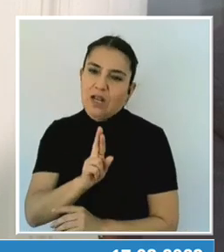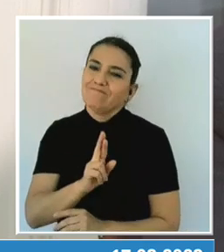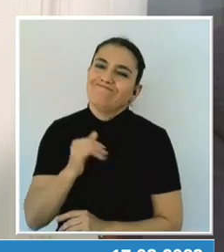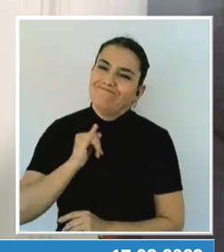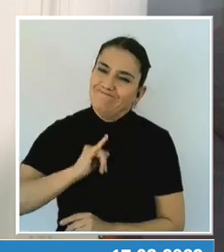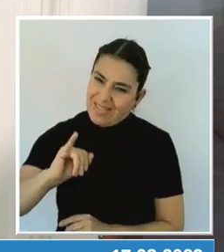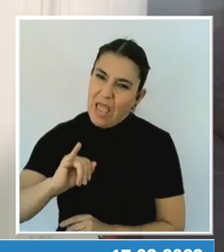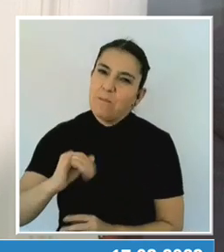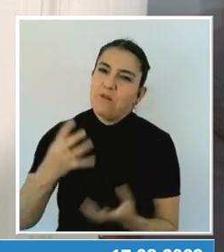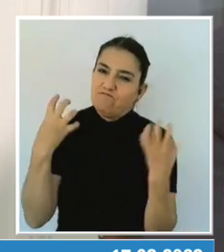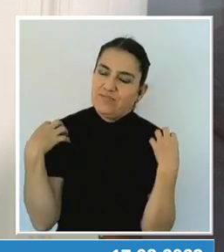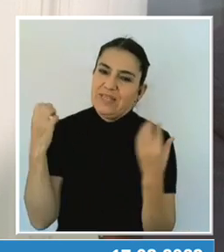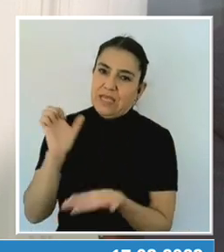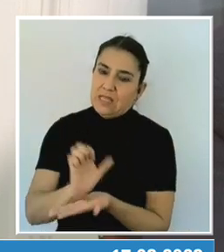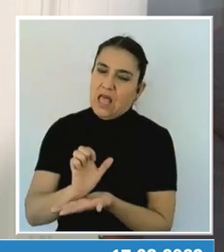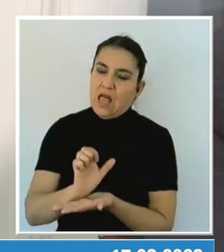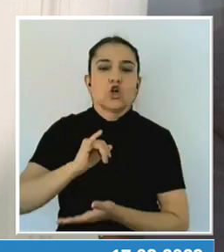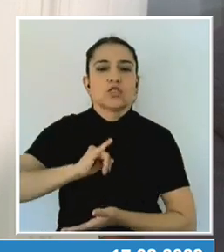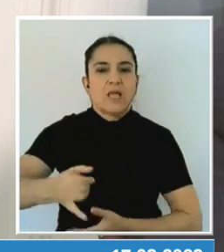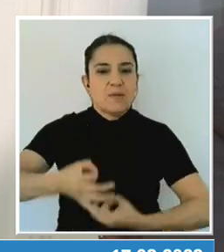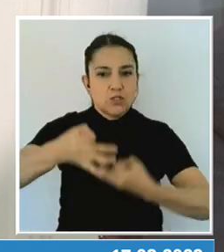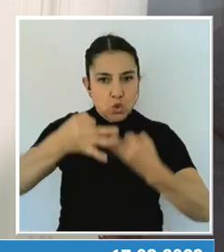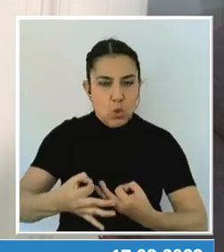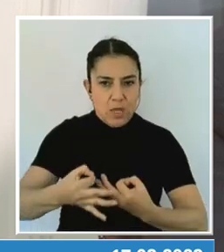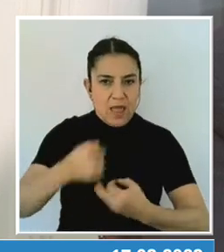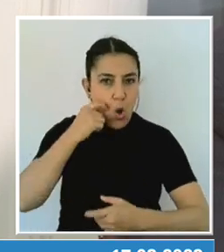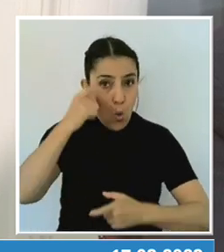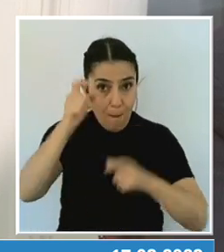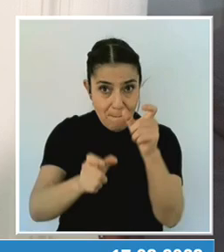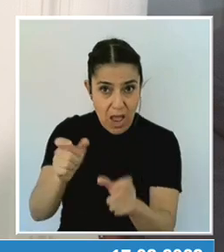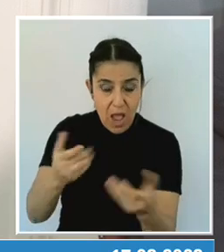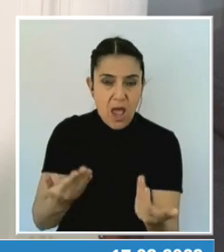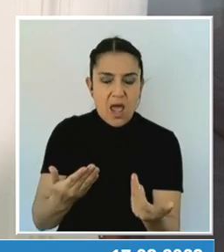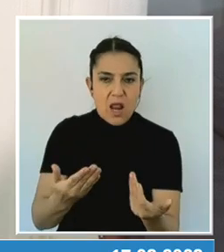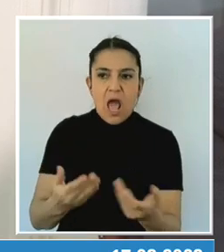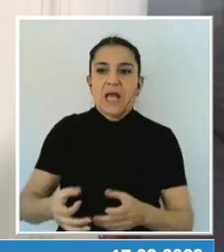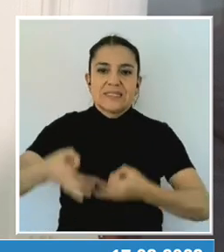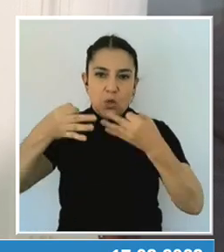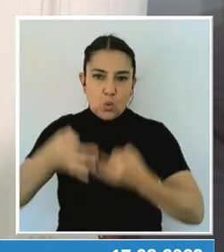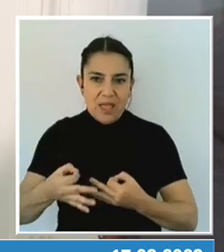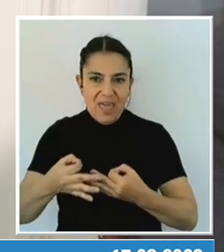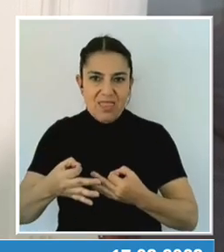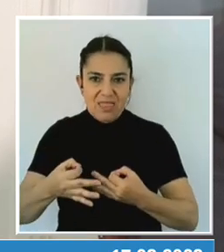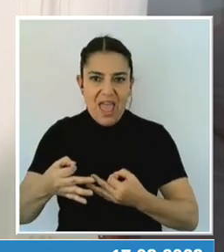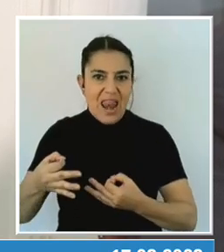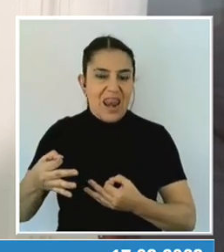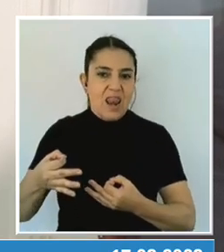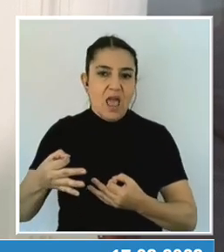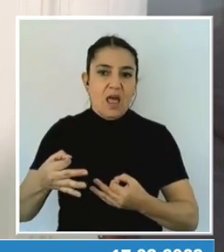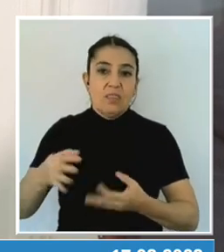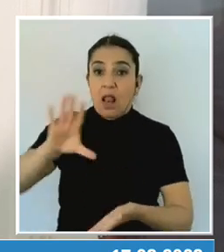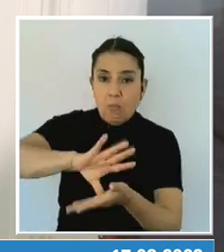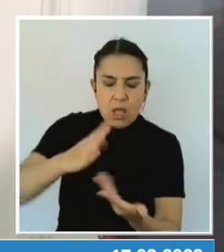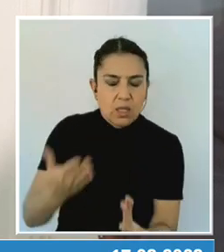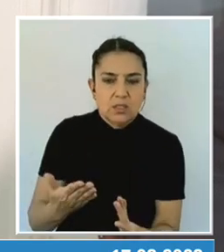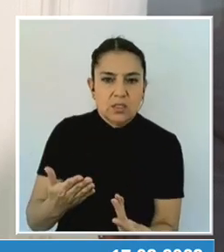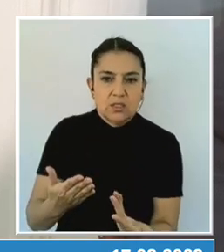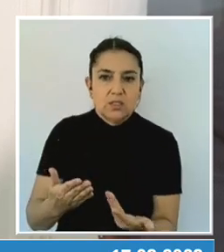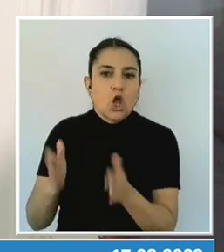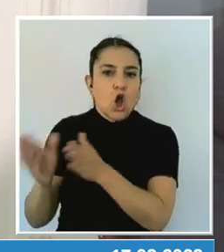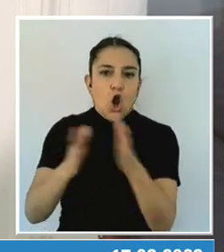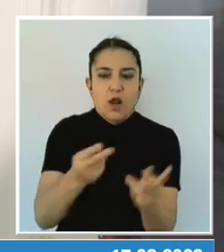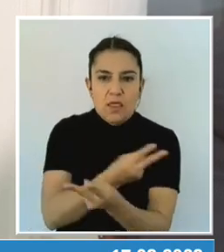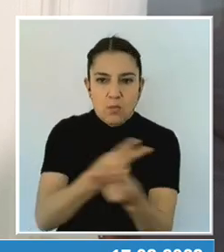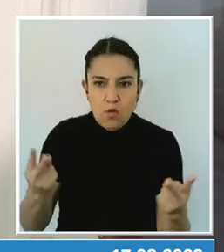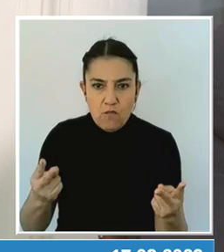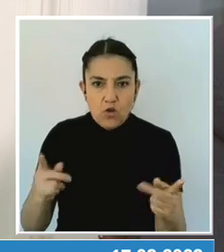Seguridad humana, seguridad nacional, orden público, no violencia y persecución del